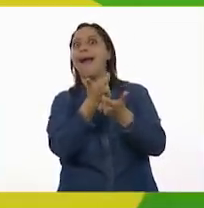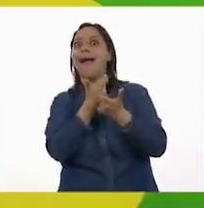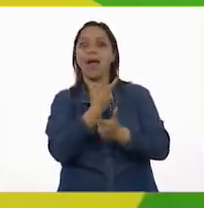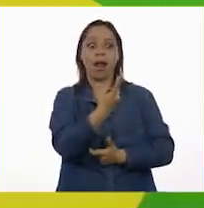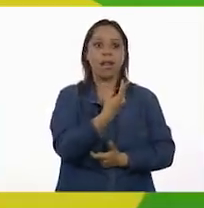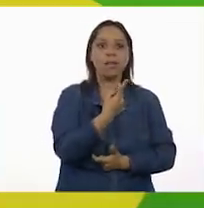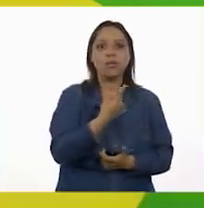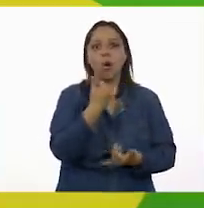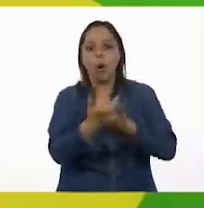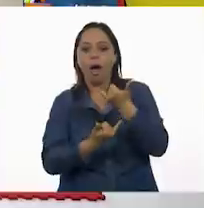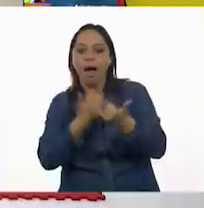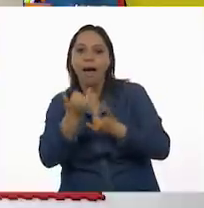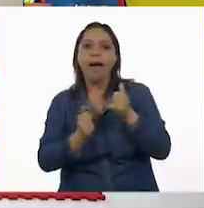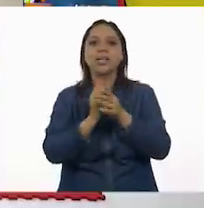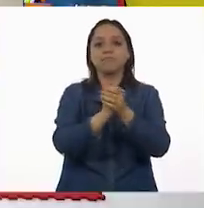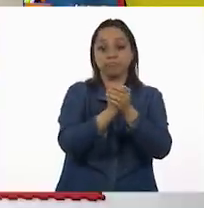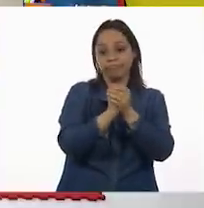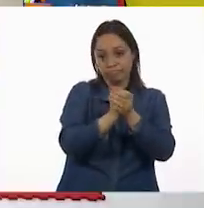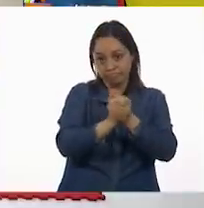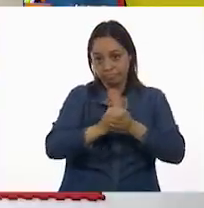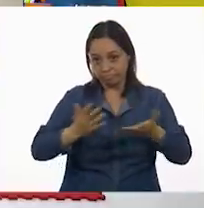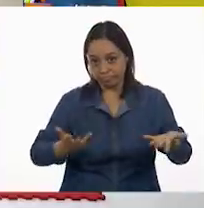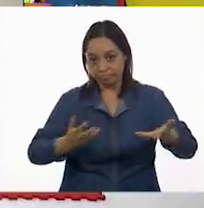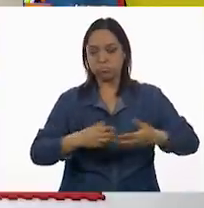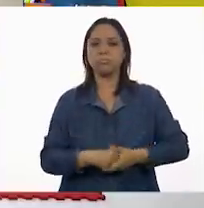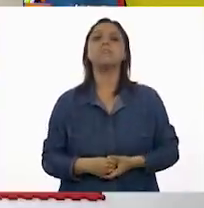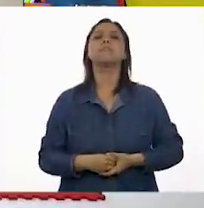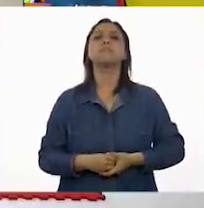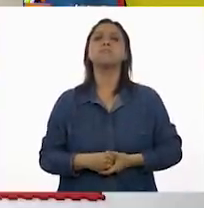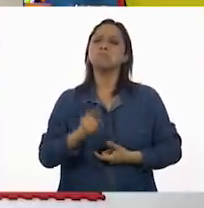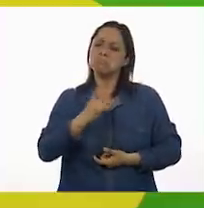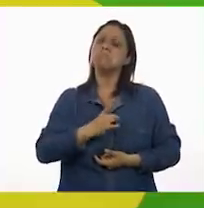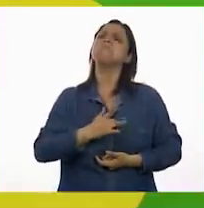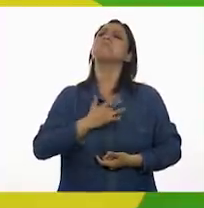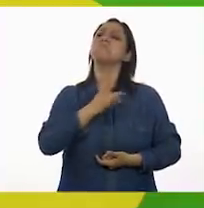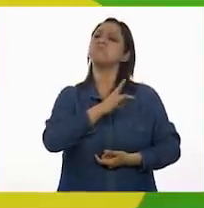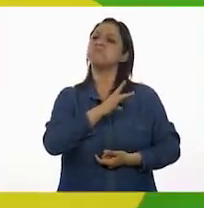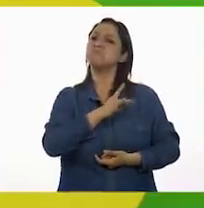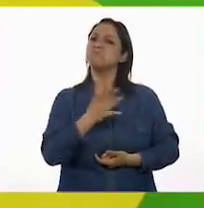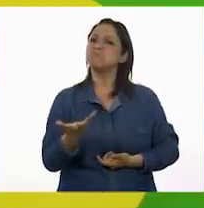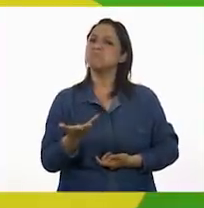jugar a la lotería. ¿Y